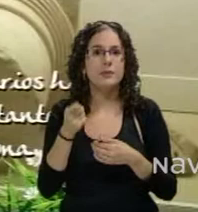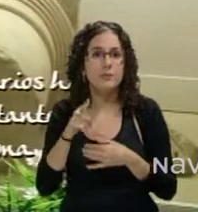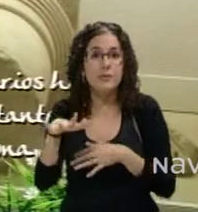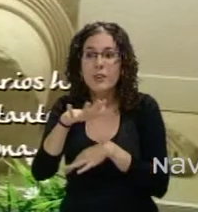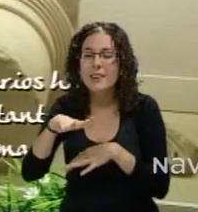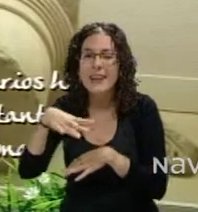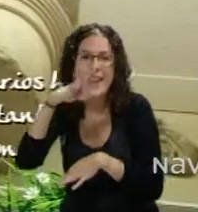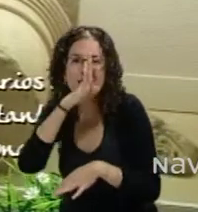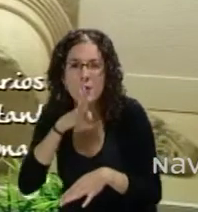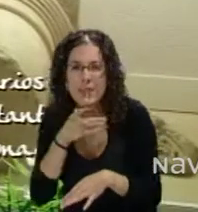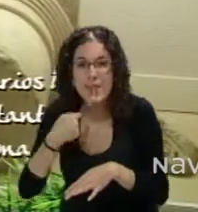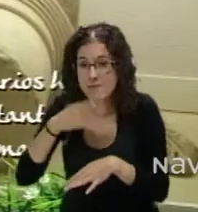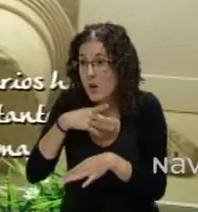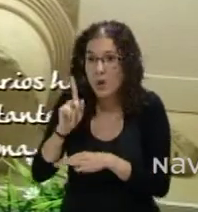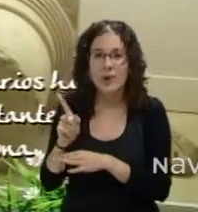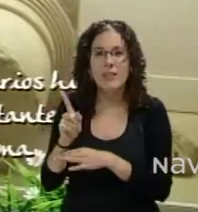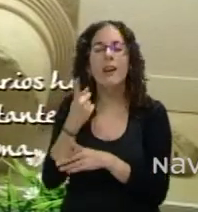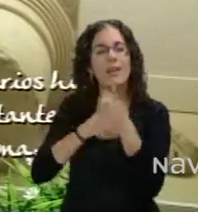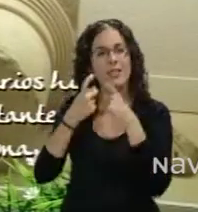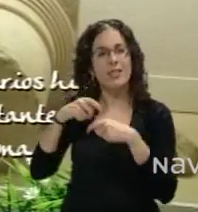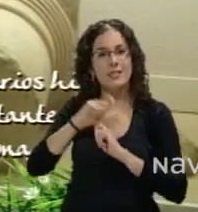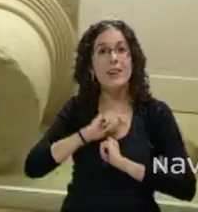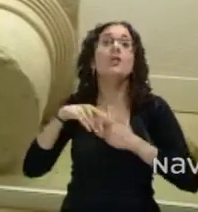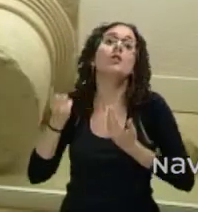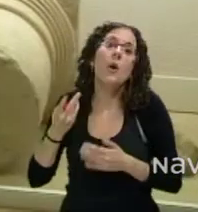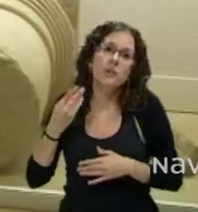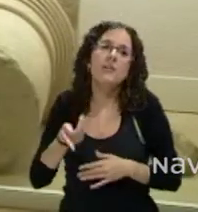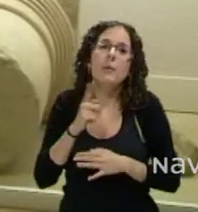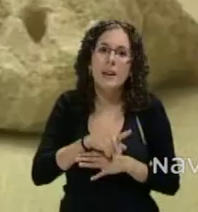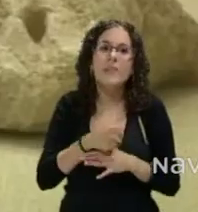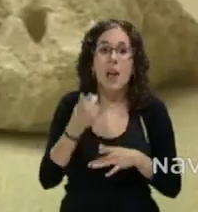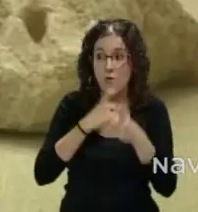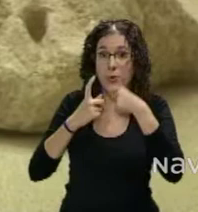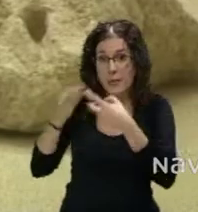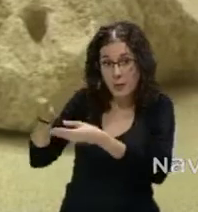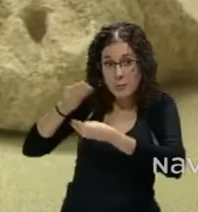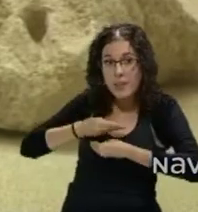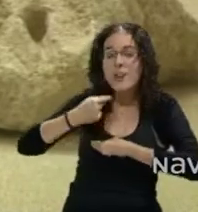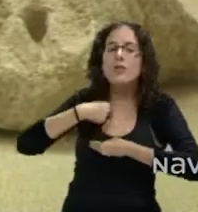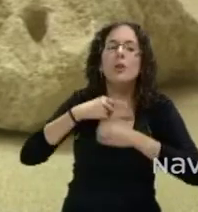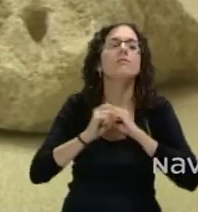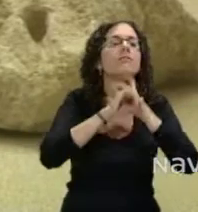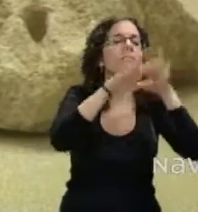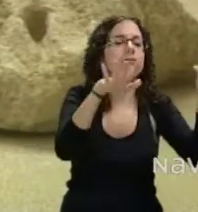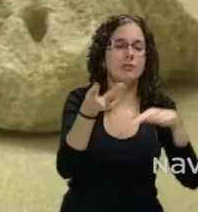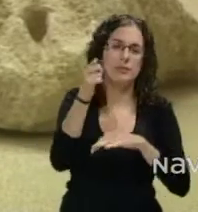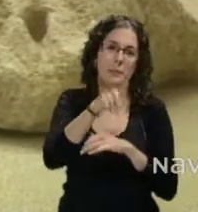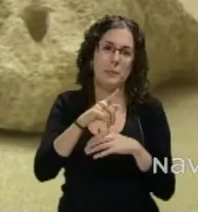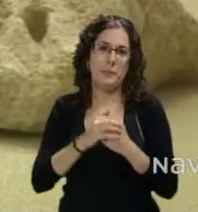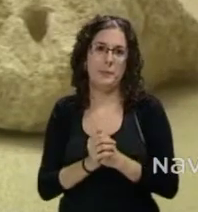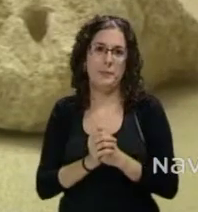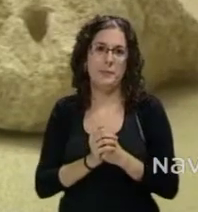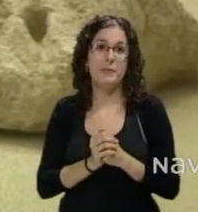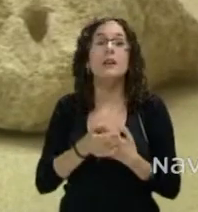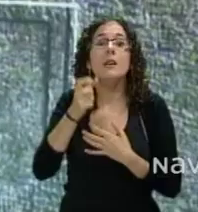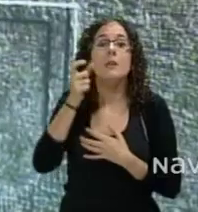que ni siquiera sabes que existen, y yo a la vez pues voy divulgando esa sabiduría. Es una persona